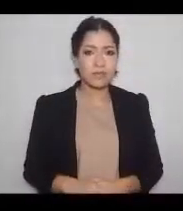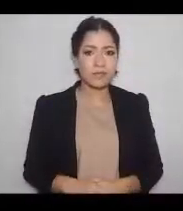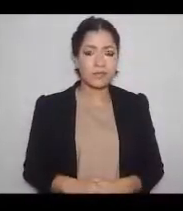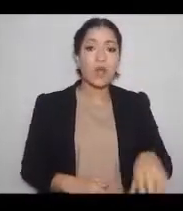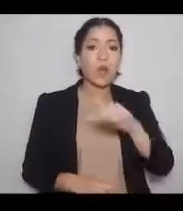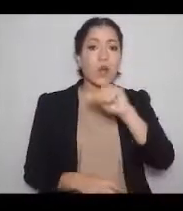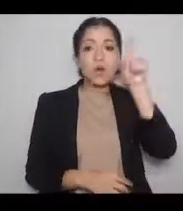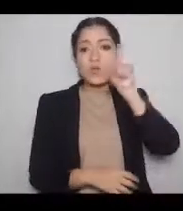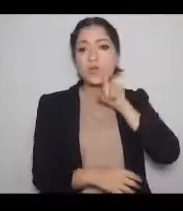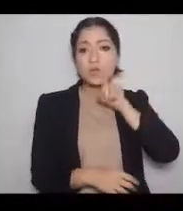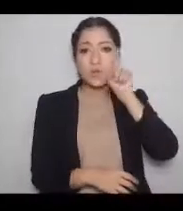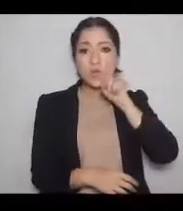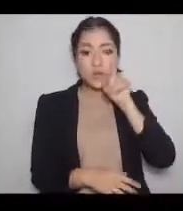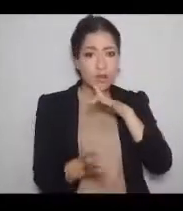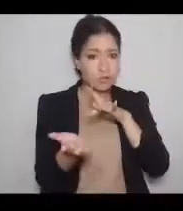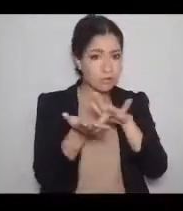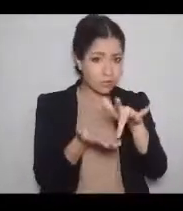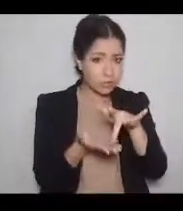¿Otras mujeres te apoyaron más?